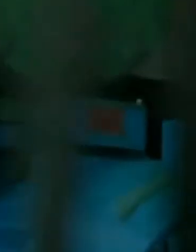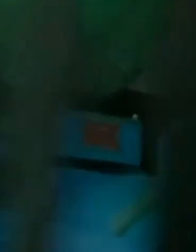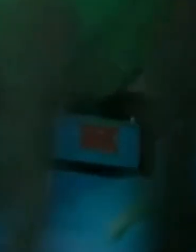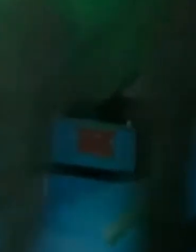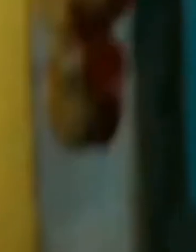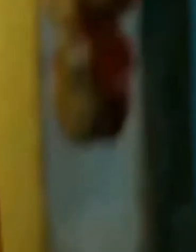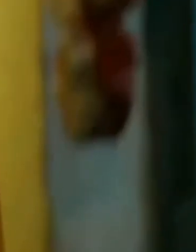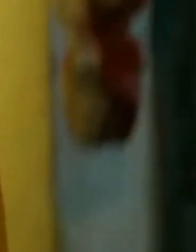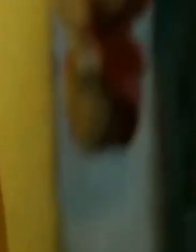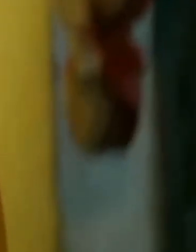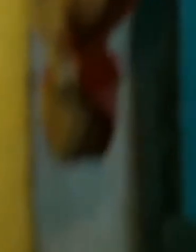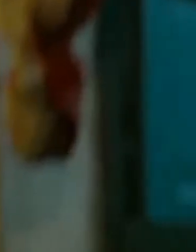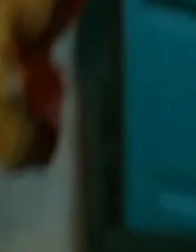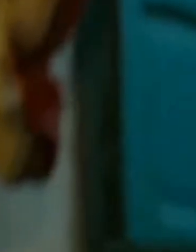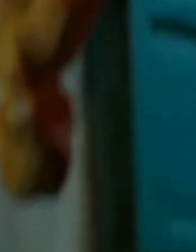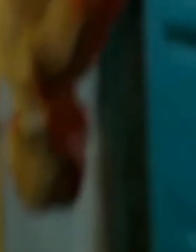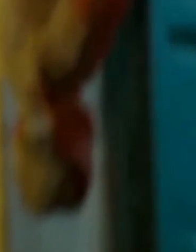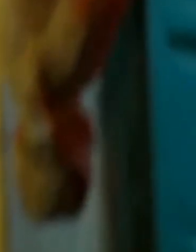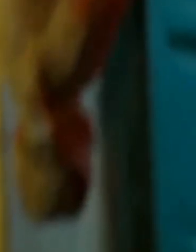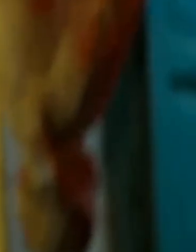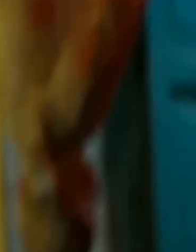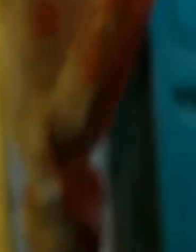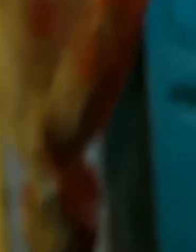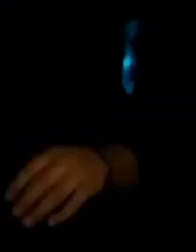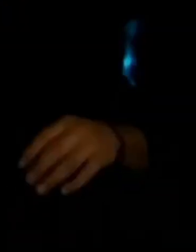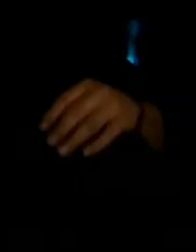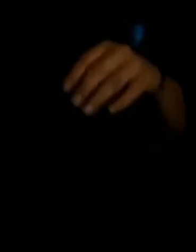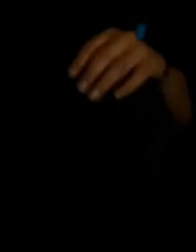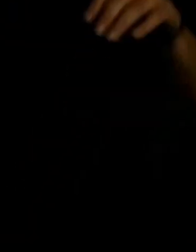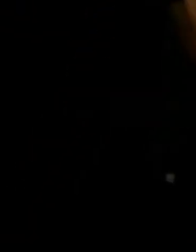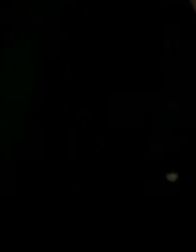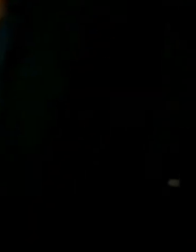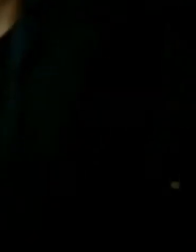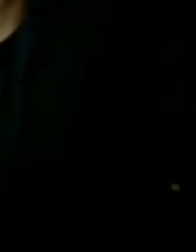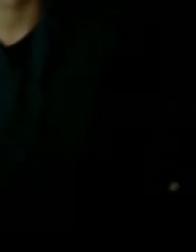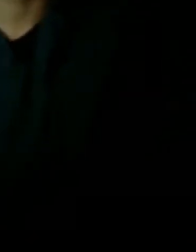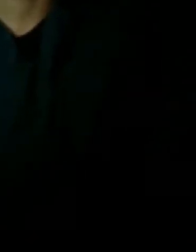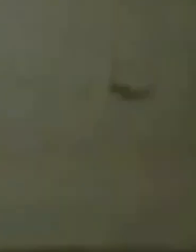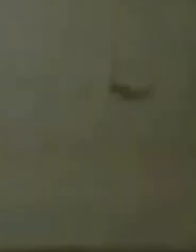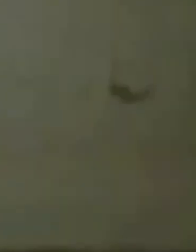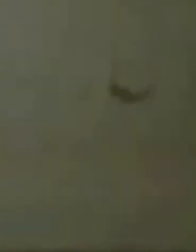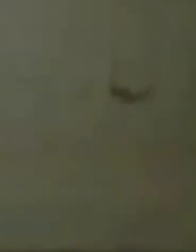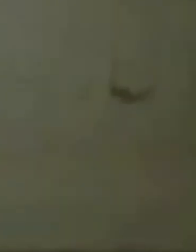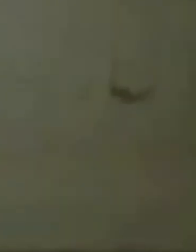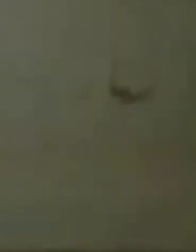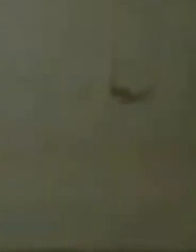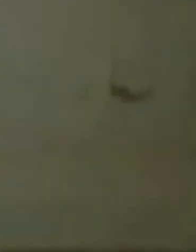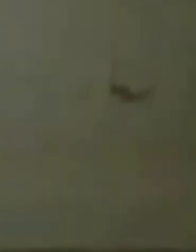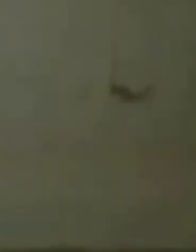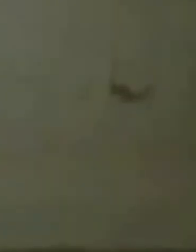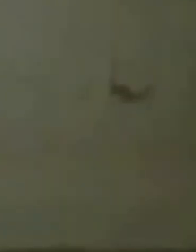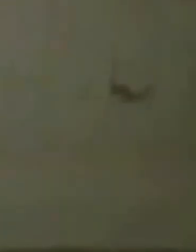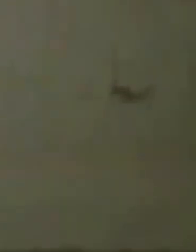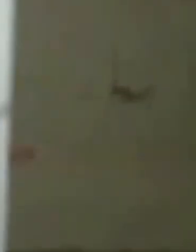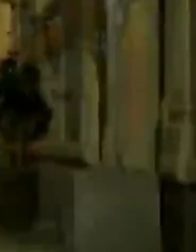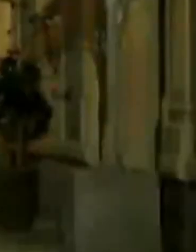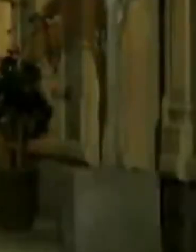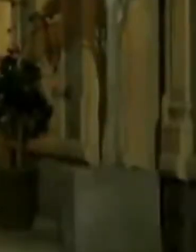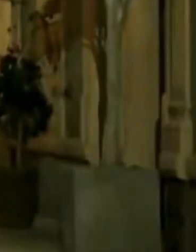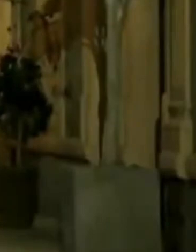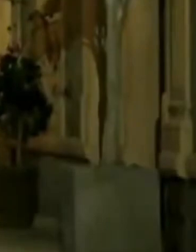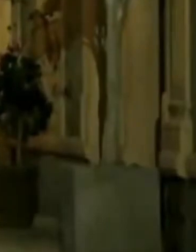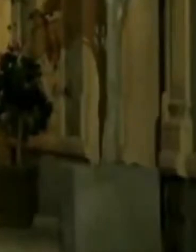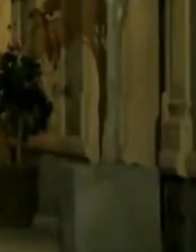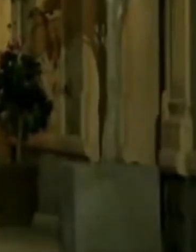firme propósito de electrificar el 100% de la población. En los últimos 6 años ha logrado pasar del 98.7%